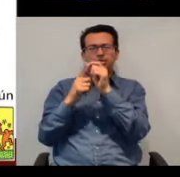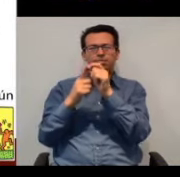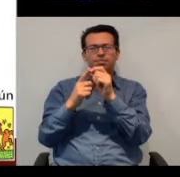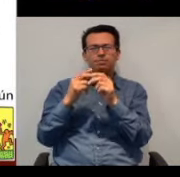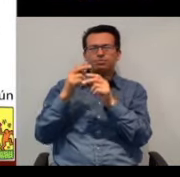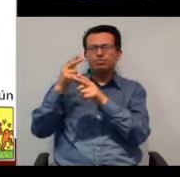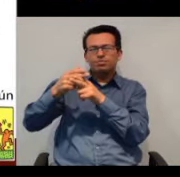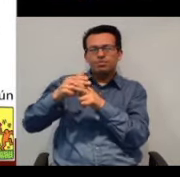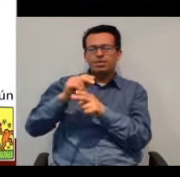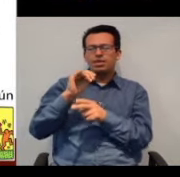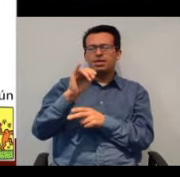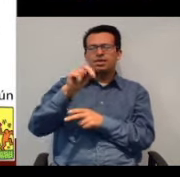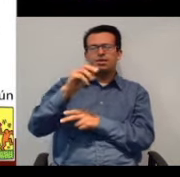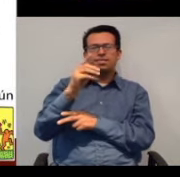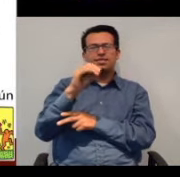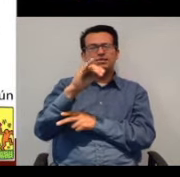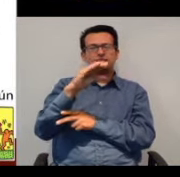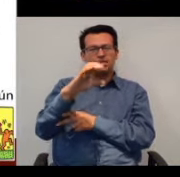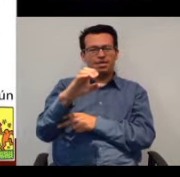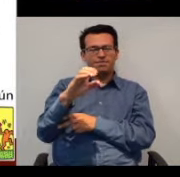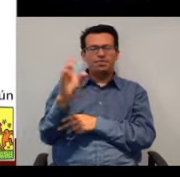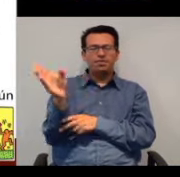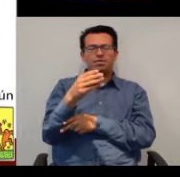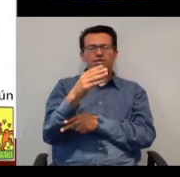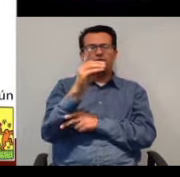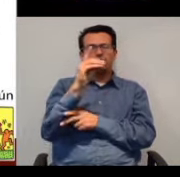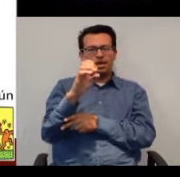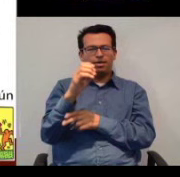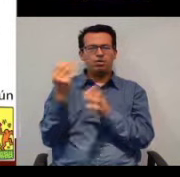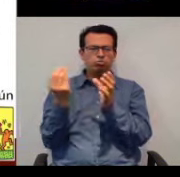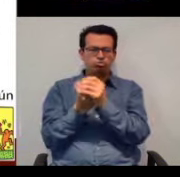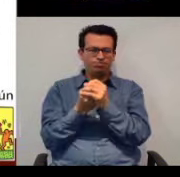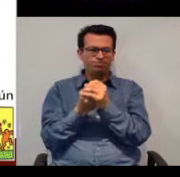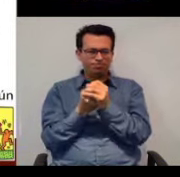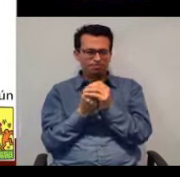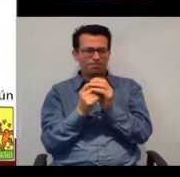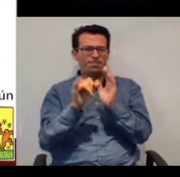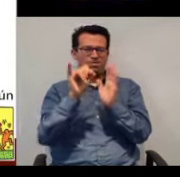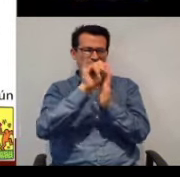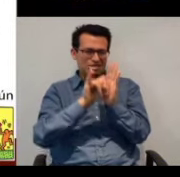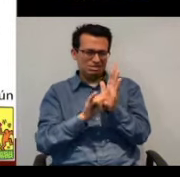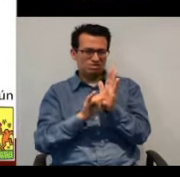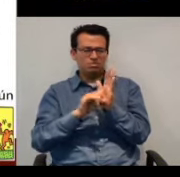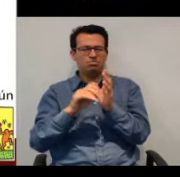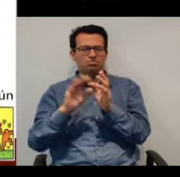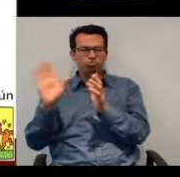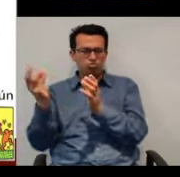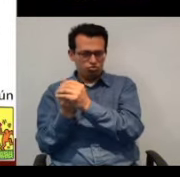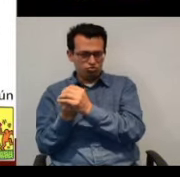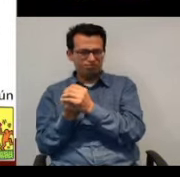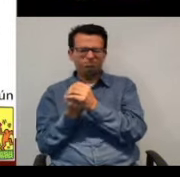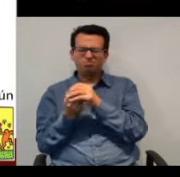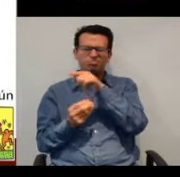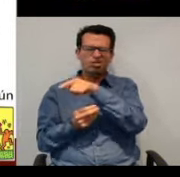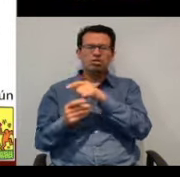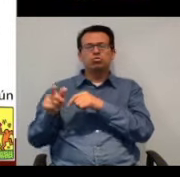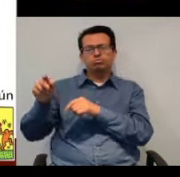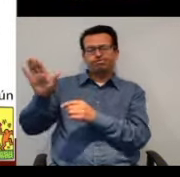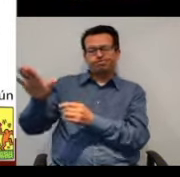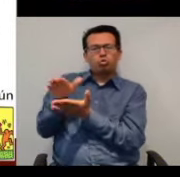El índice de inclusión es un documento que se empezó a desarrollar desde hace 2 años y es un documento que